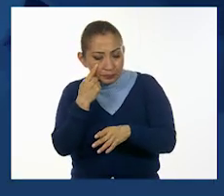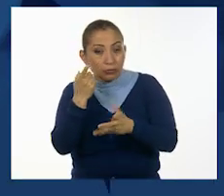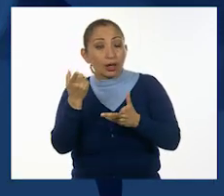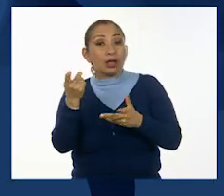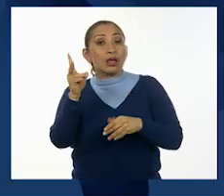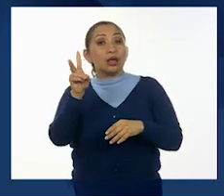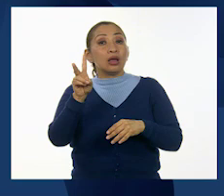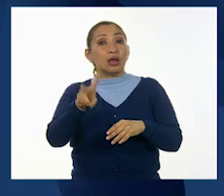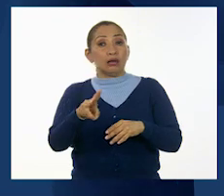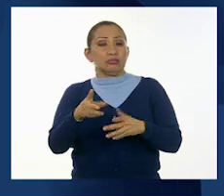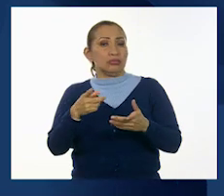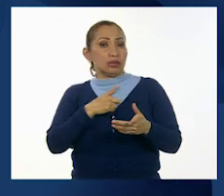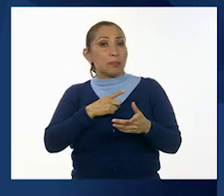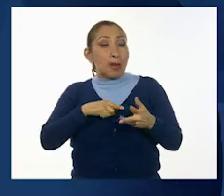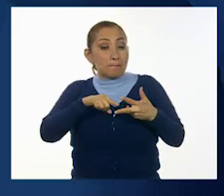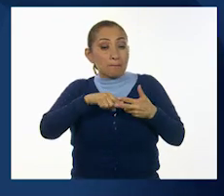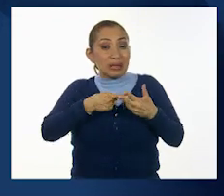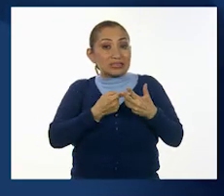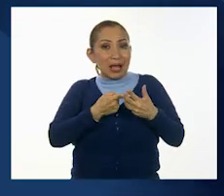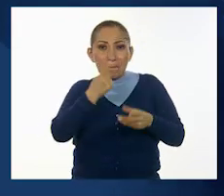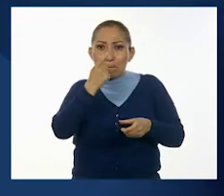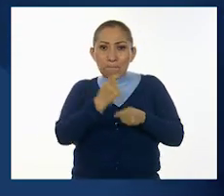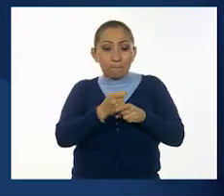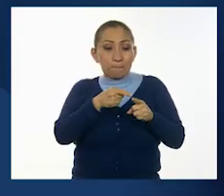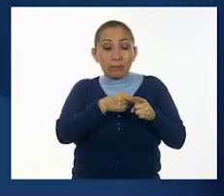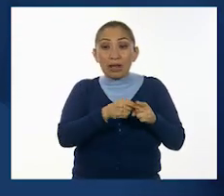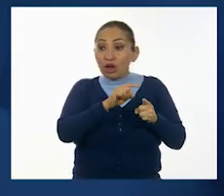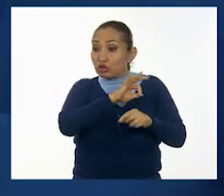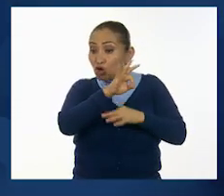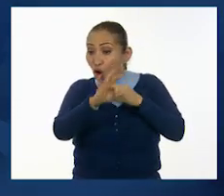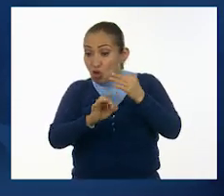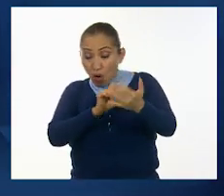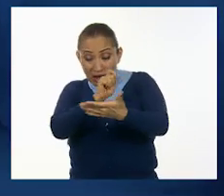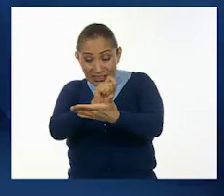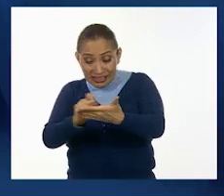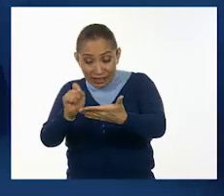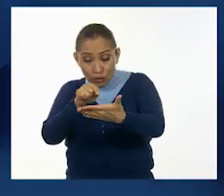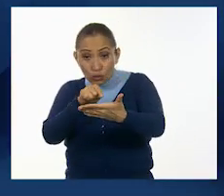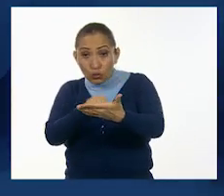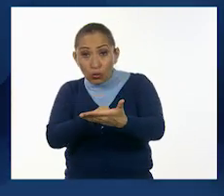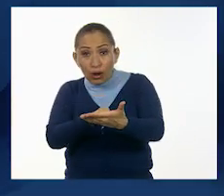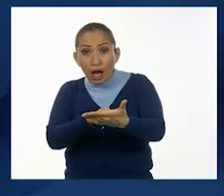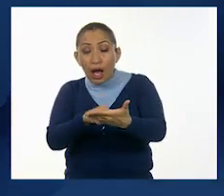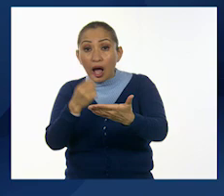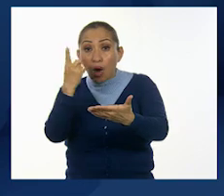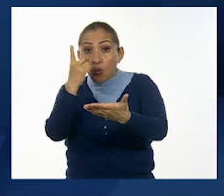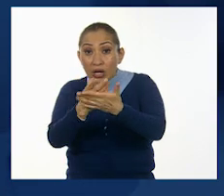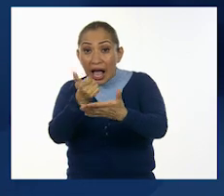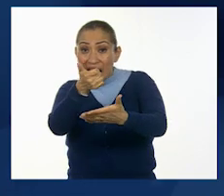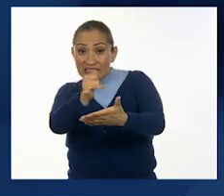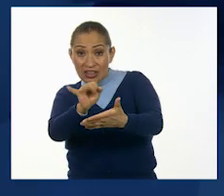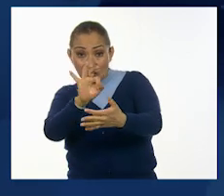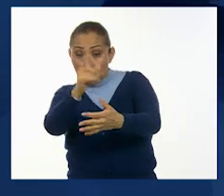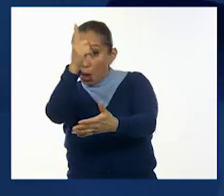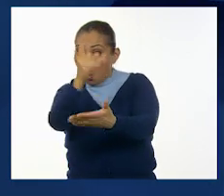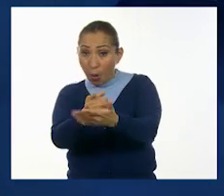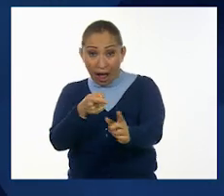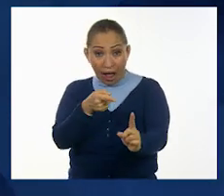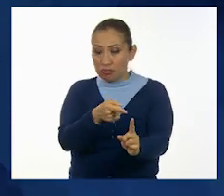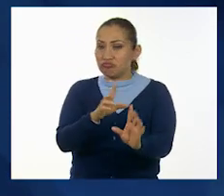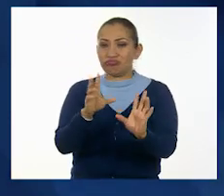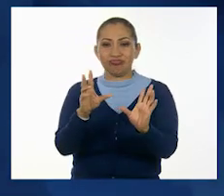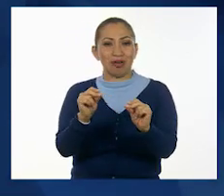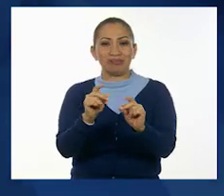Pues en realidad creo que hay que partir de la base de que ningún texto, ningún escrito posee una interpretación única. En